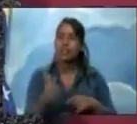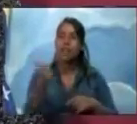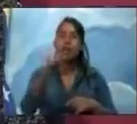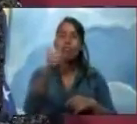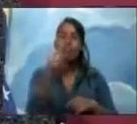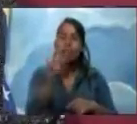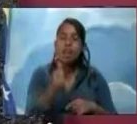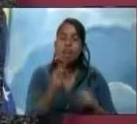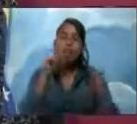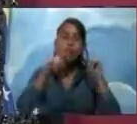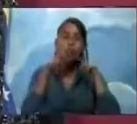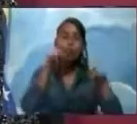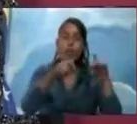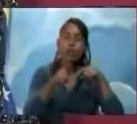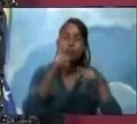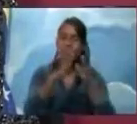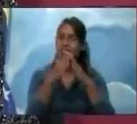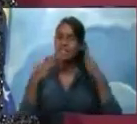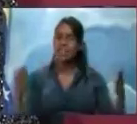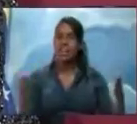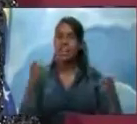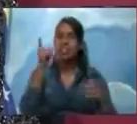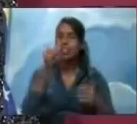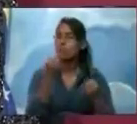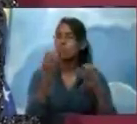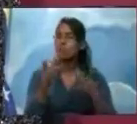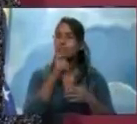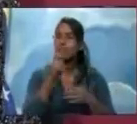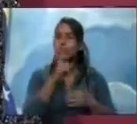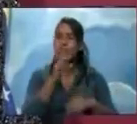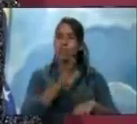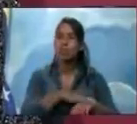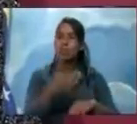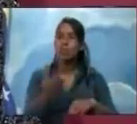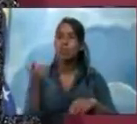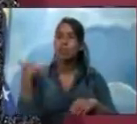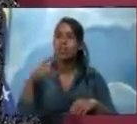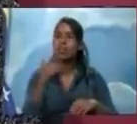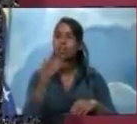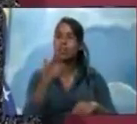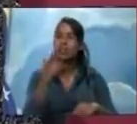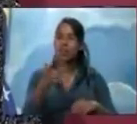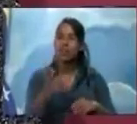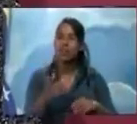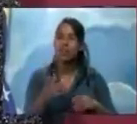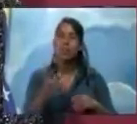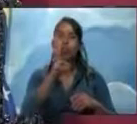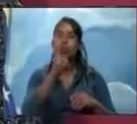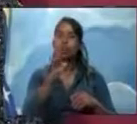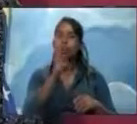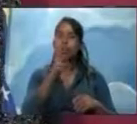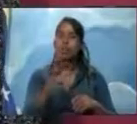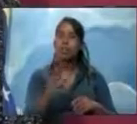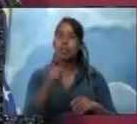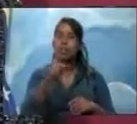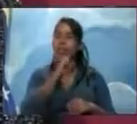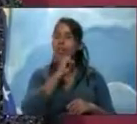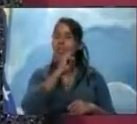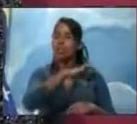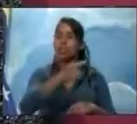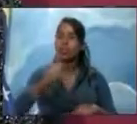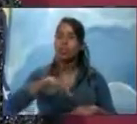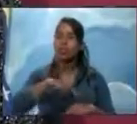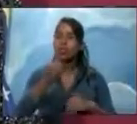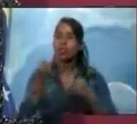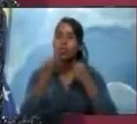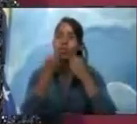10 cuernos. Este imperio fue un tanto diferente porque tenía una estrategia militar demasiado terrible. La historia nos cuenta